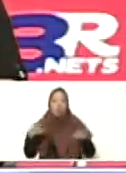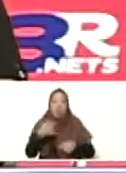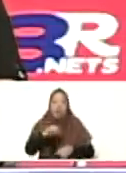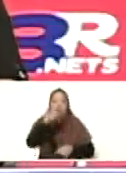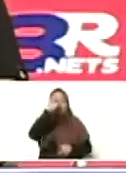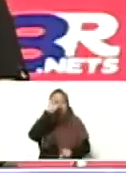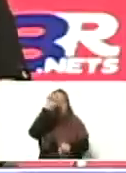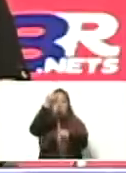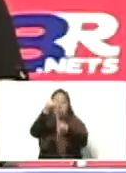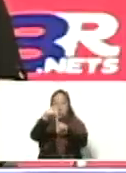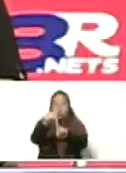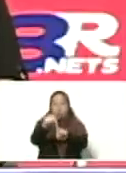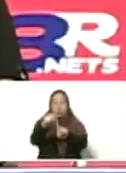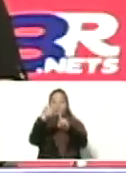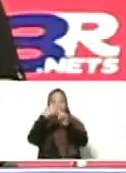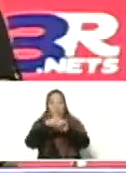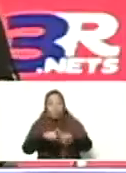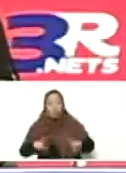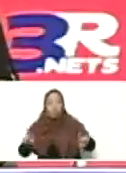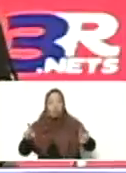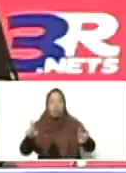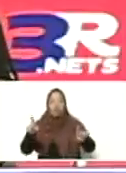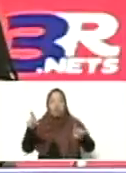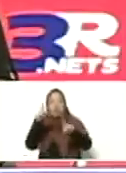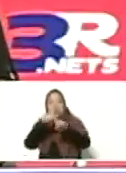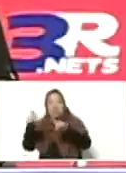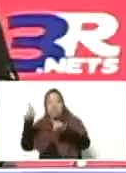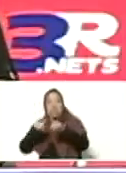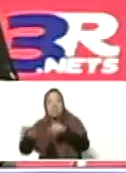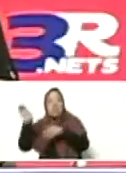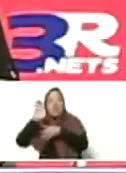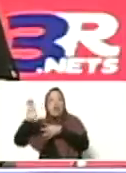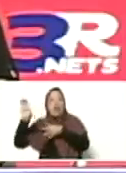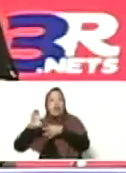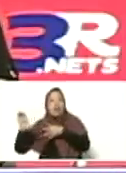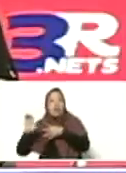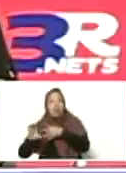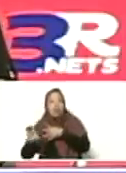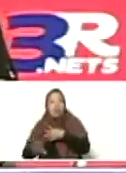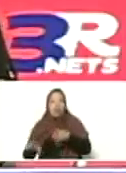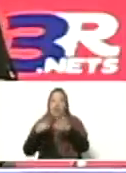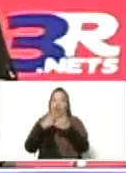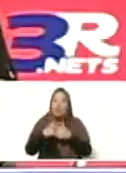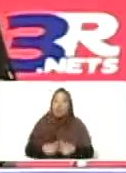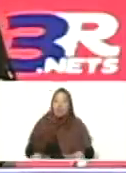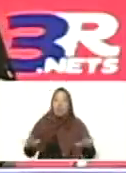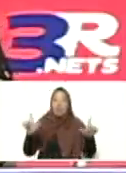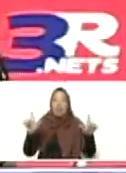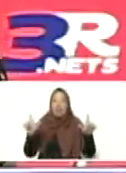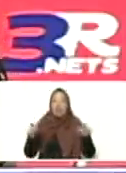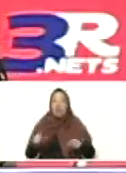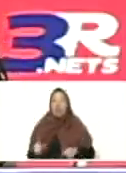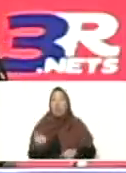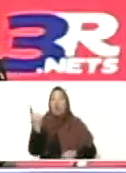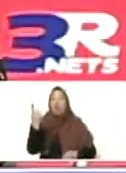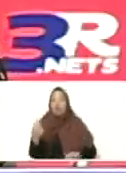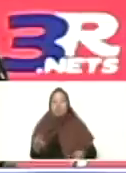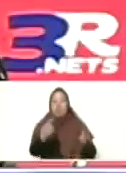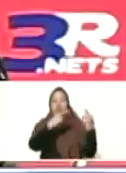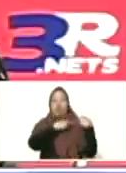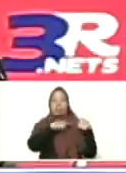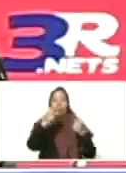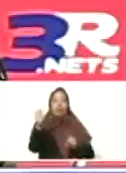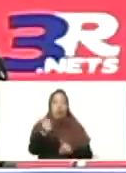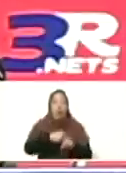varios frentes y varios vértices que plantear presidente uno es el respeto a sus luchas